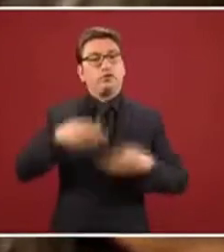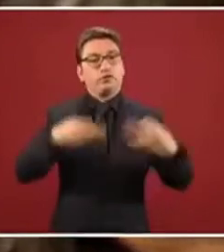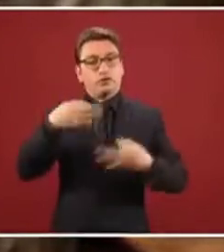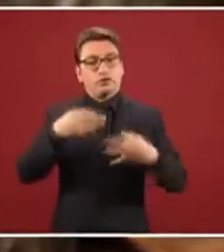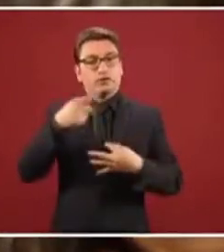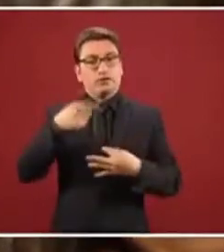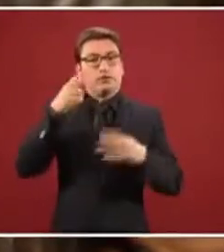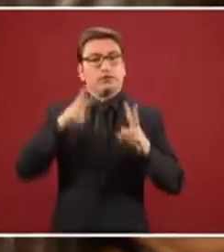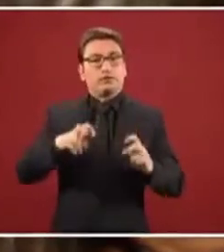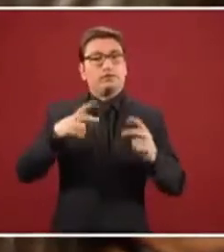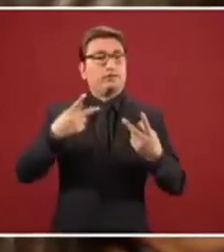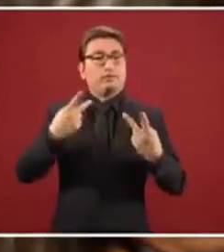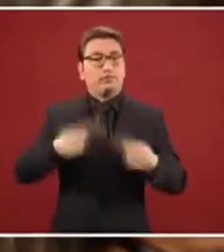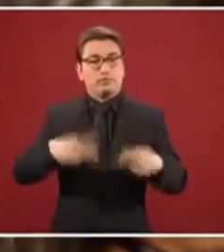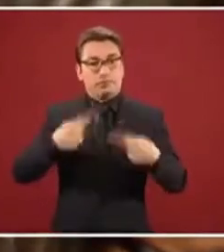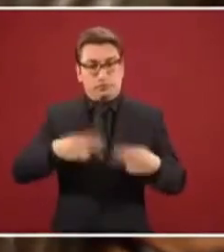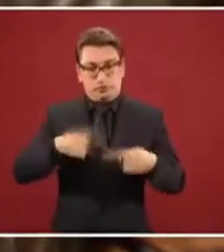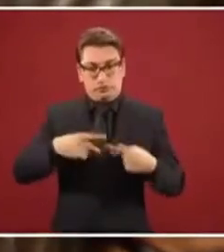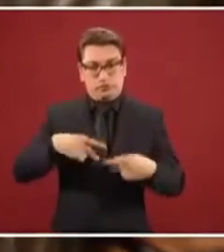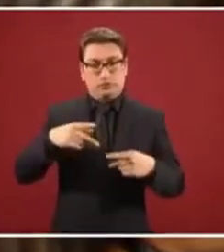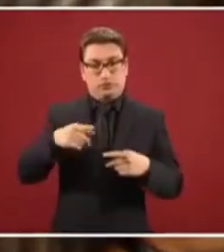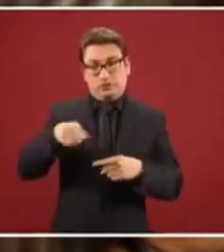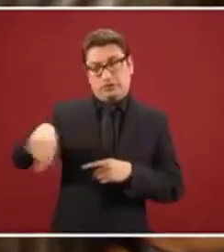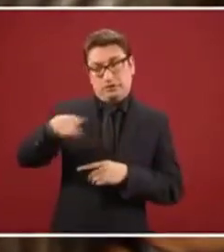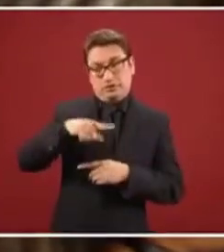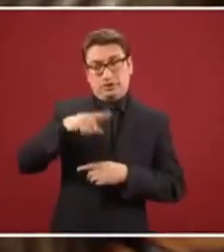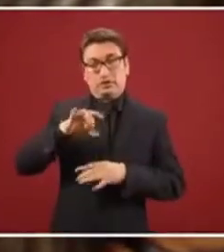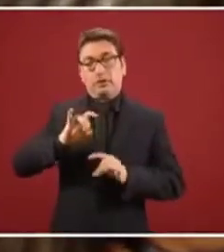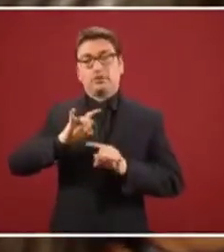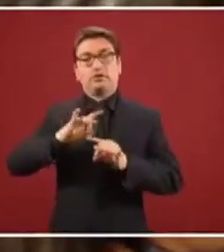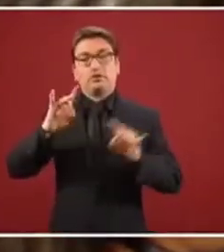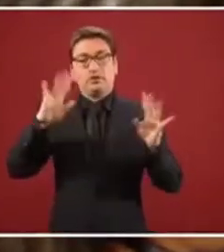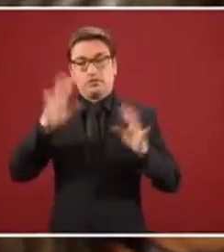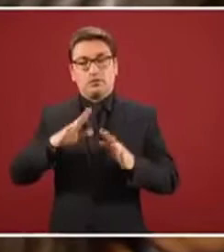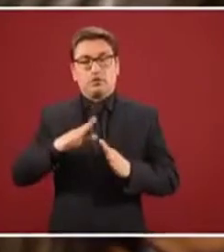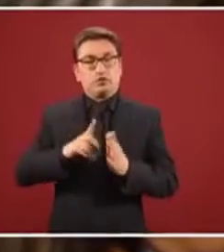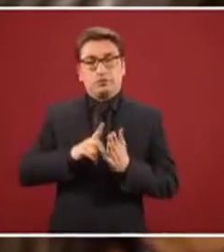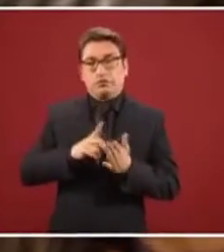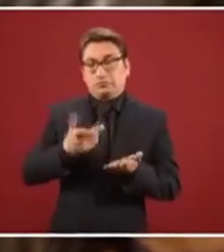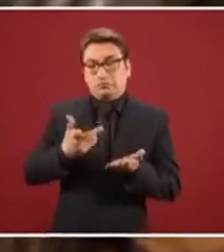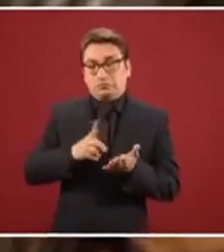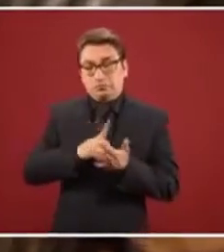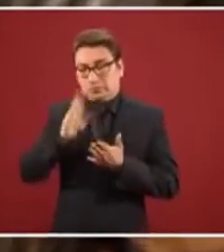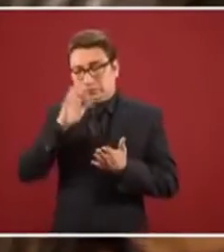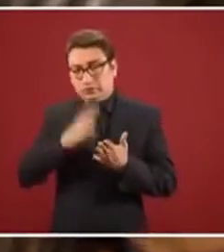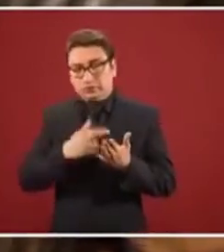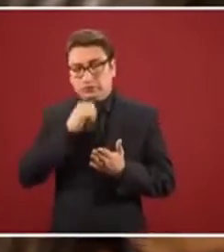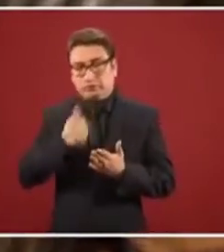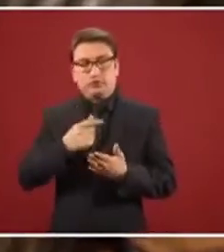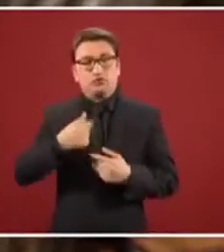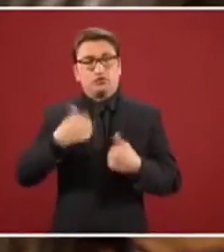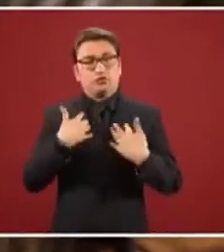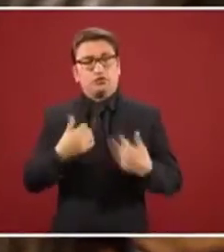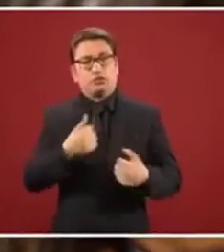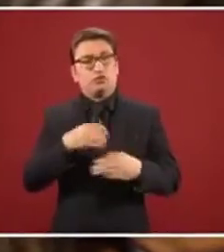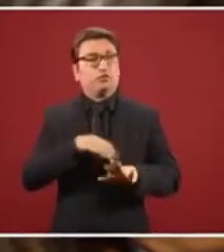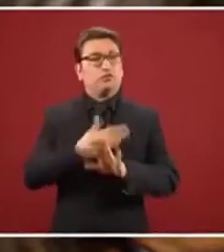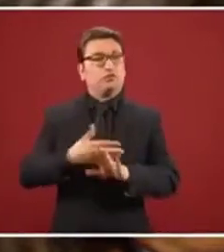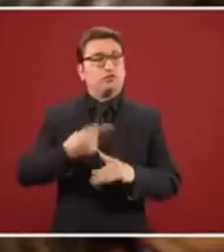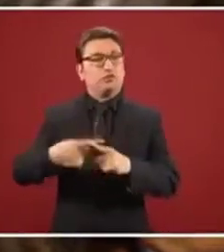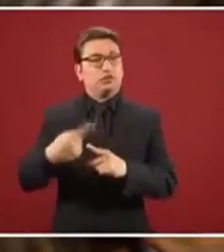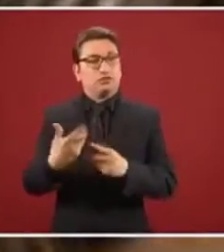a personas por acusados de cometer crímenes de lesa humanidad. Entonces, no alcanzo a entender contra quién va